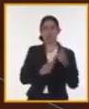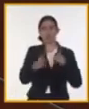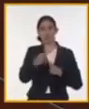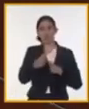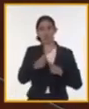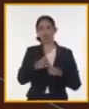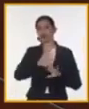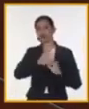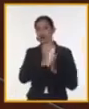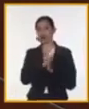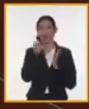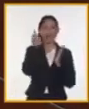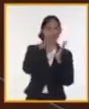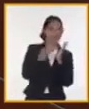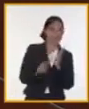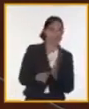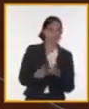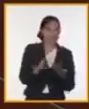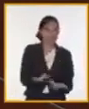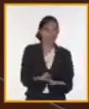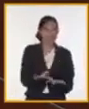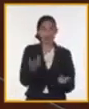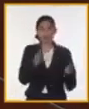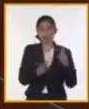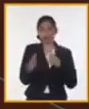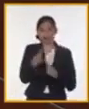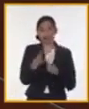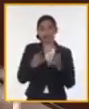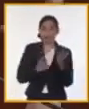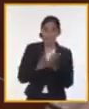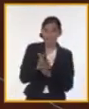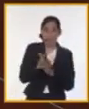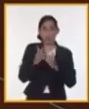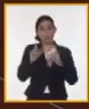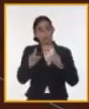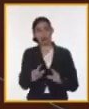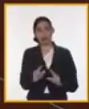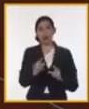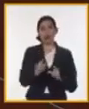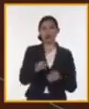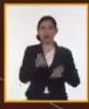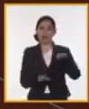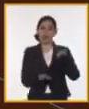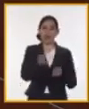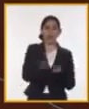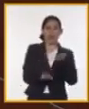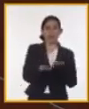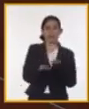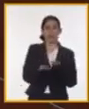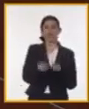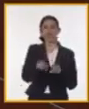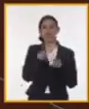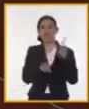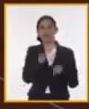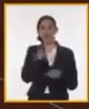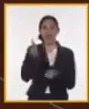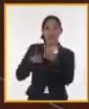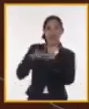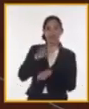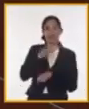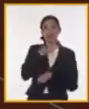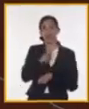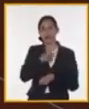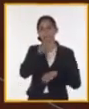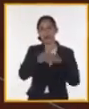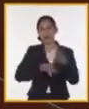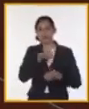este año, en qué circunstancias han sido, se han mantenido, es decir, algunos patrones de los que en el pleno pasado abordamos, las situaciones